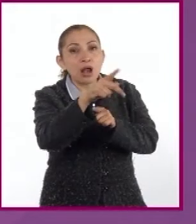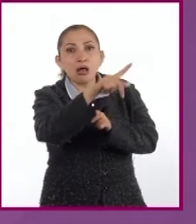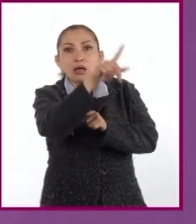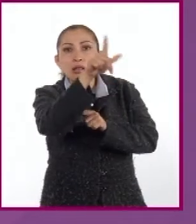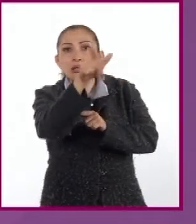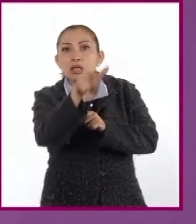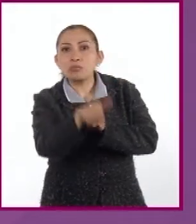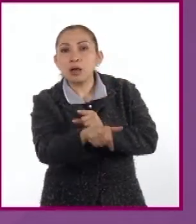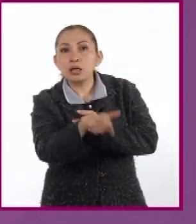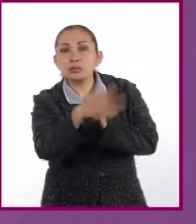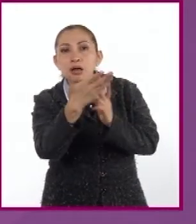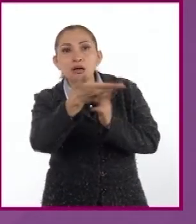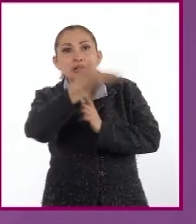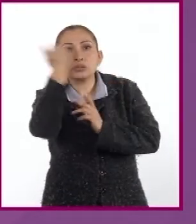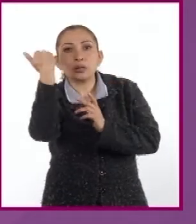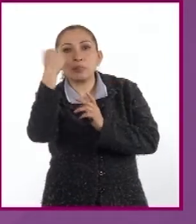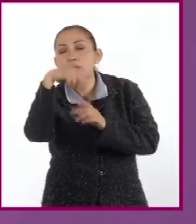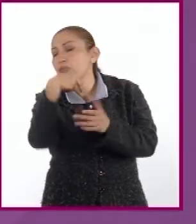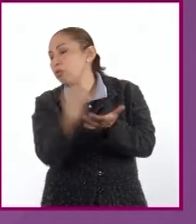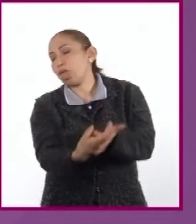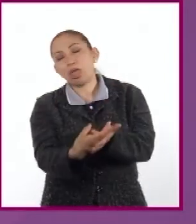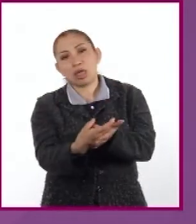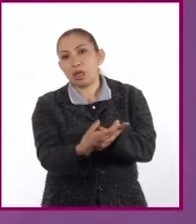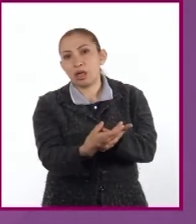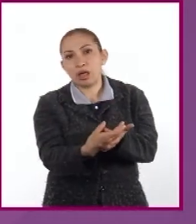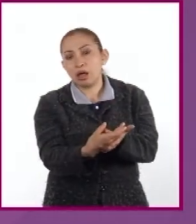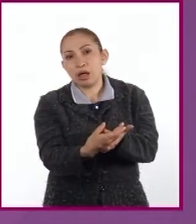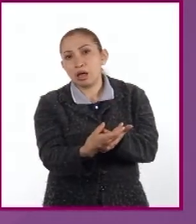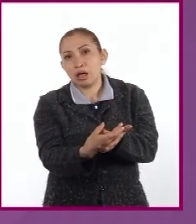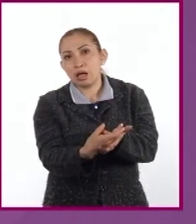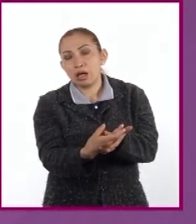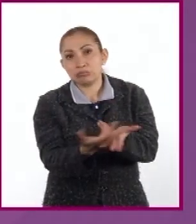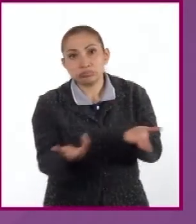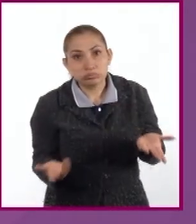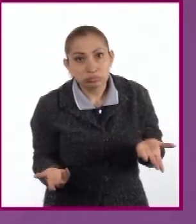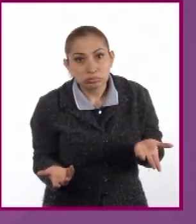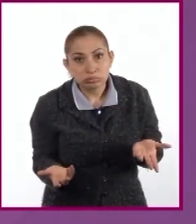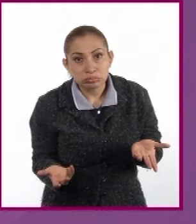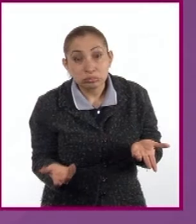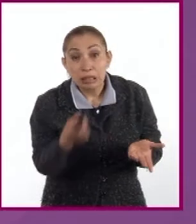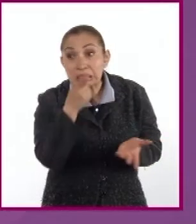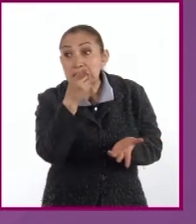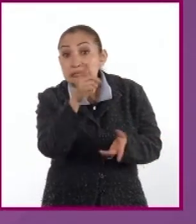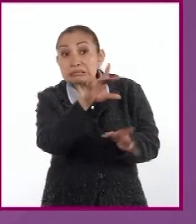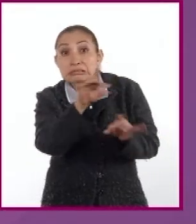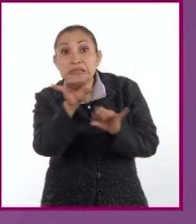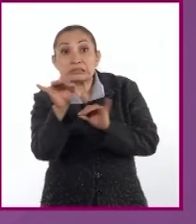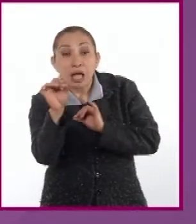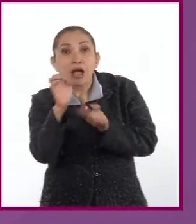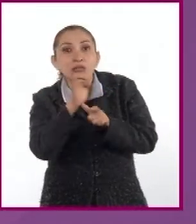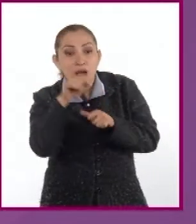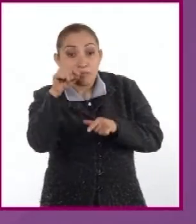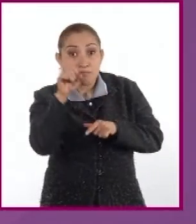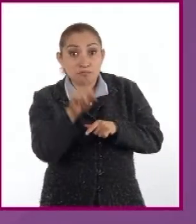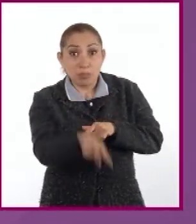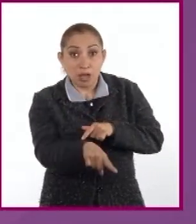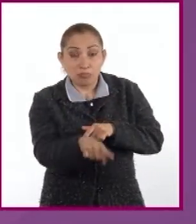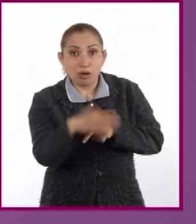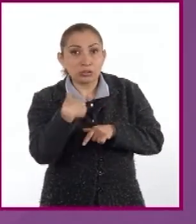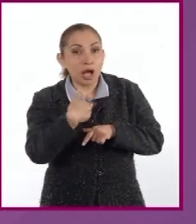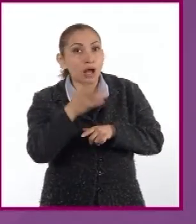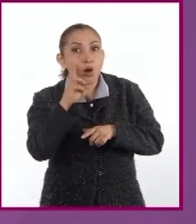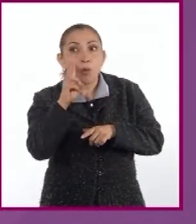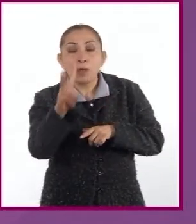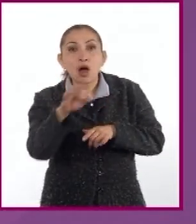después ya no supo más de él, porque cayó desmayado. Dicen que, desde entonces, ya no